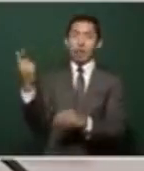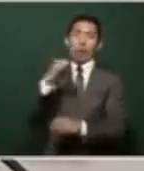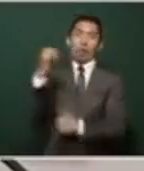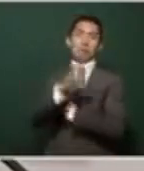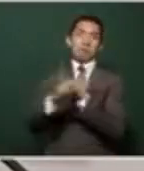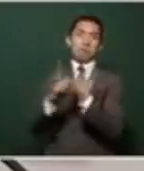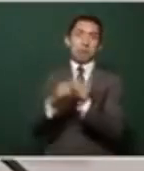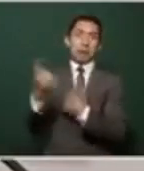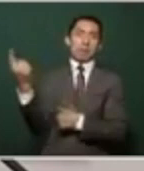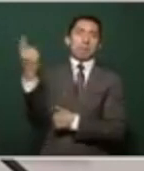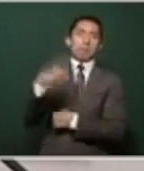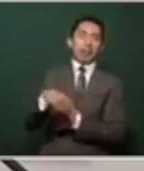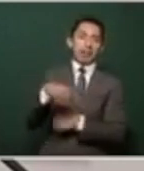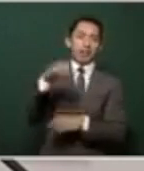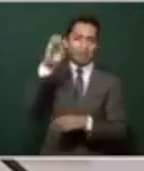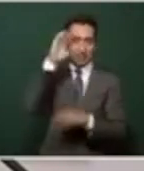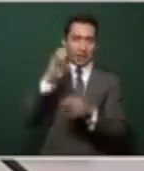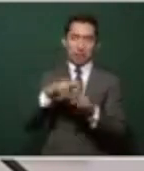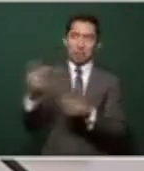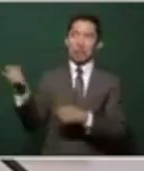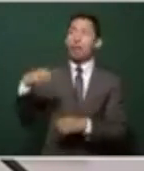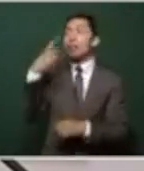extranjero.